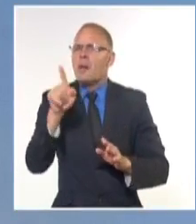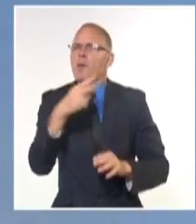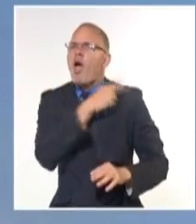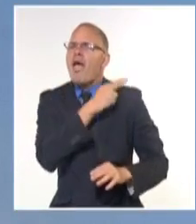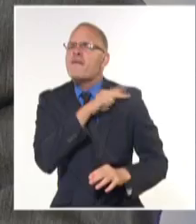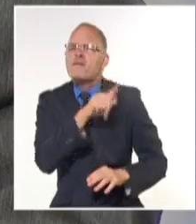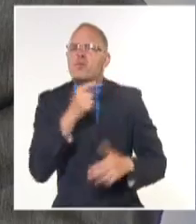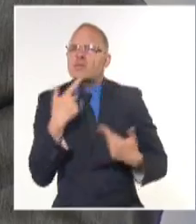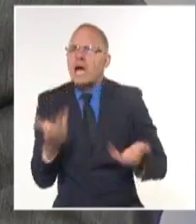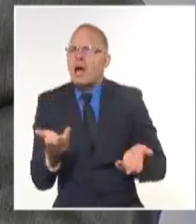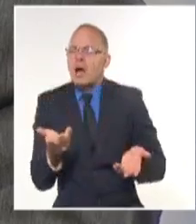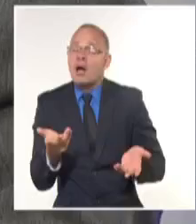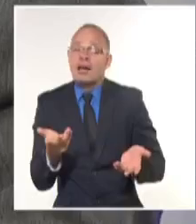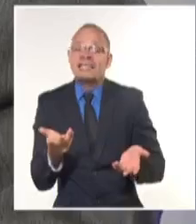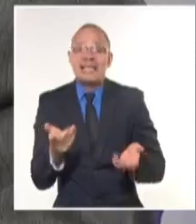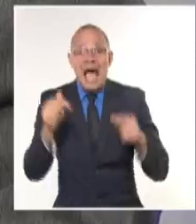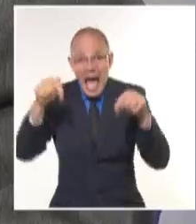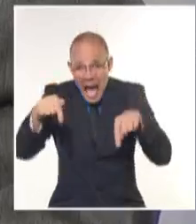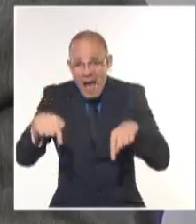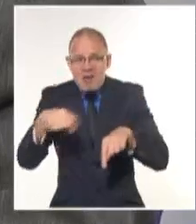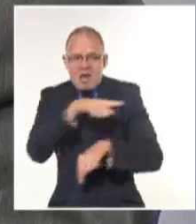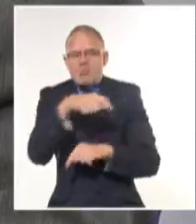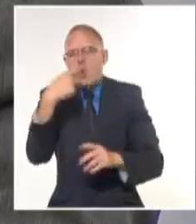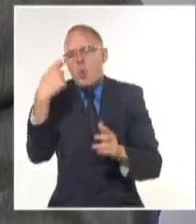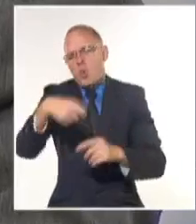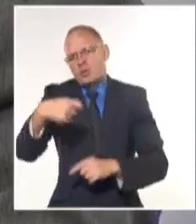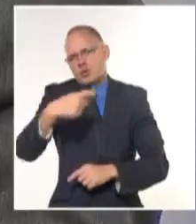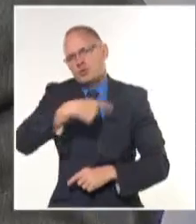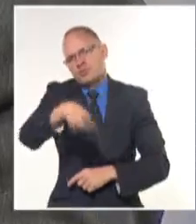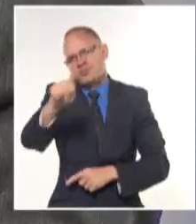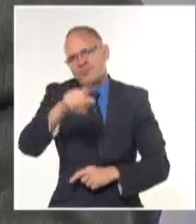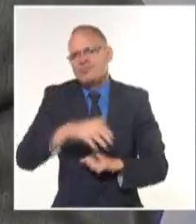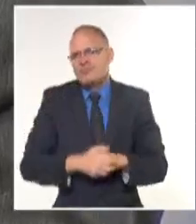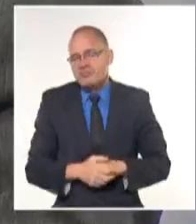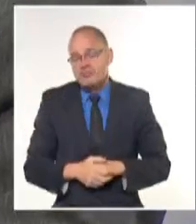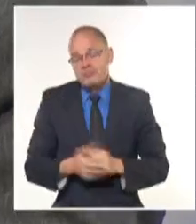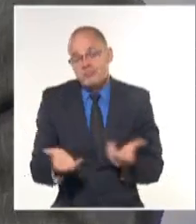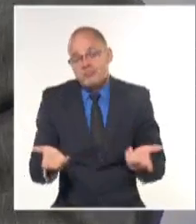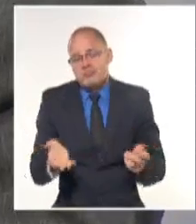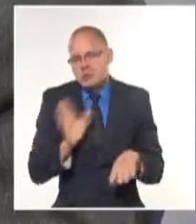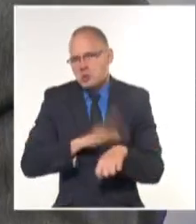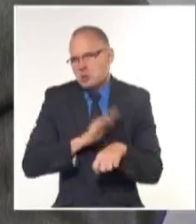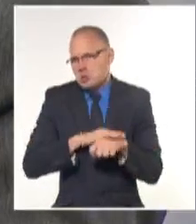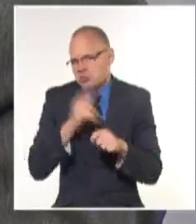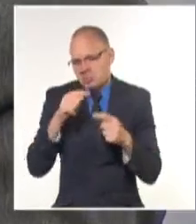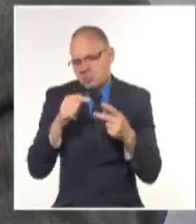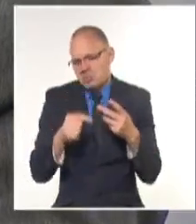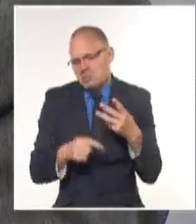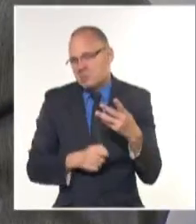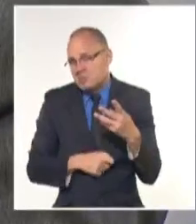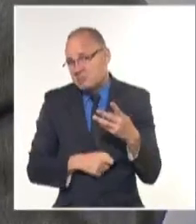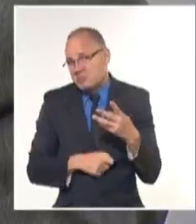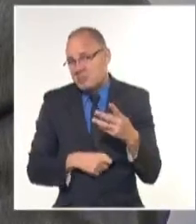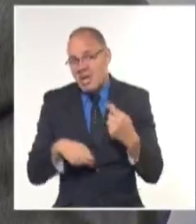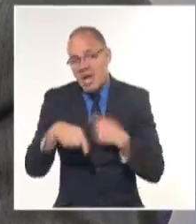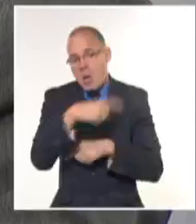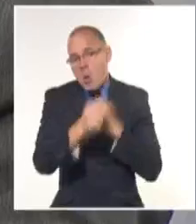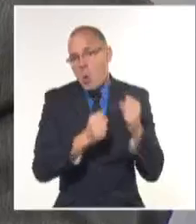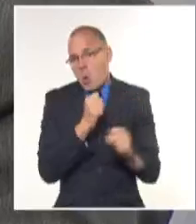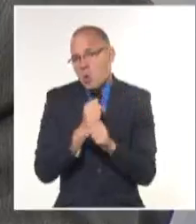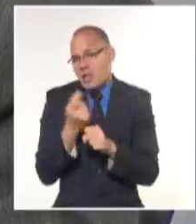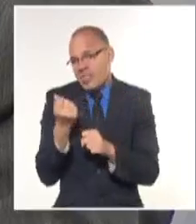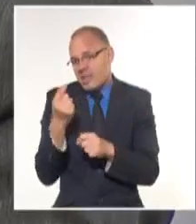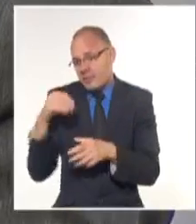eso? Hoy están siendo imputados en varios procesos penales por diferentes delitos. Había malutilización